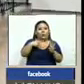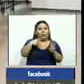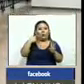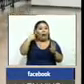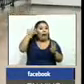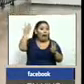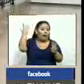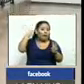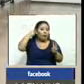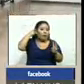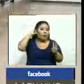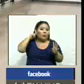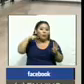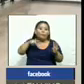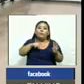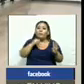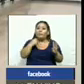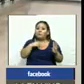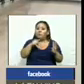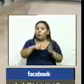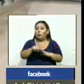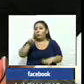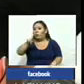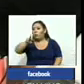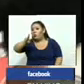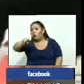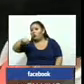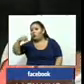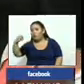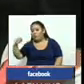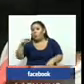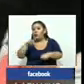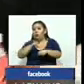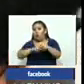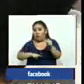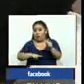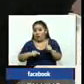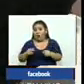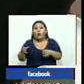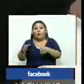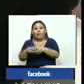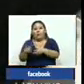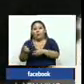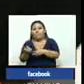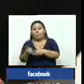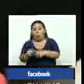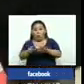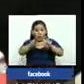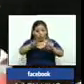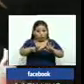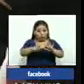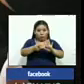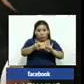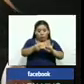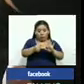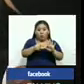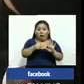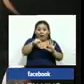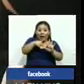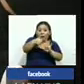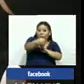acción civil es por la cantidad de $12,000, de los cuales cada agente, de los 8 agentes condenados, va a